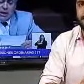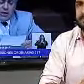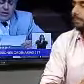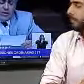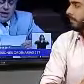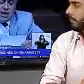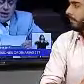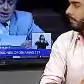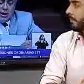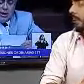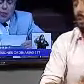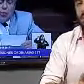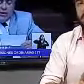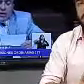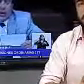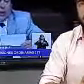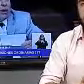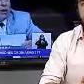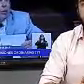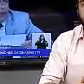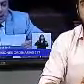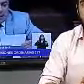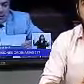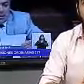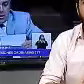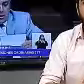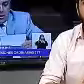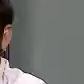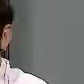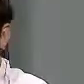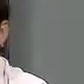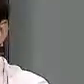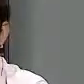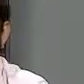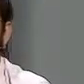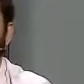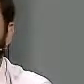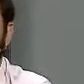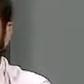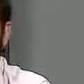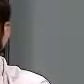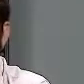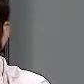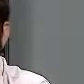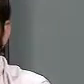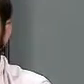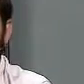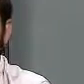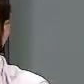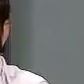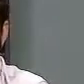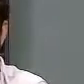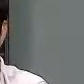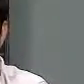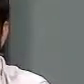este camino también va Cornejo este año. Un proyecto que ingresaría a la legislatura en los próximos días que tiene que ver con obligar a los